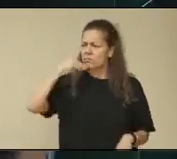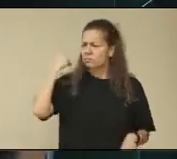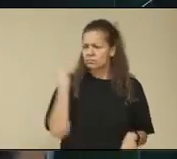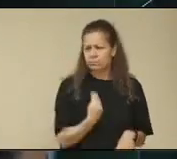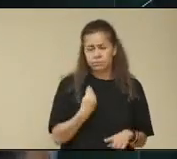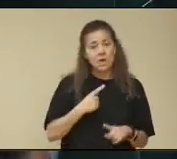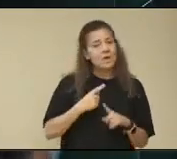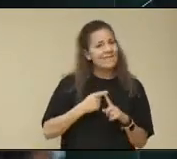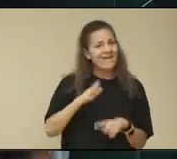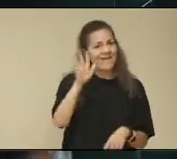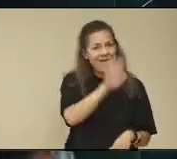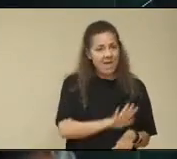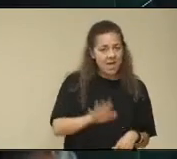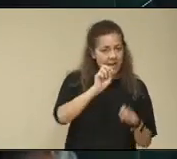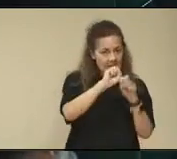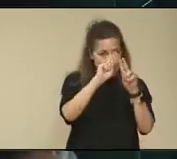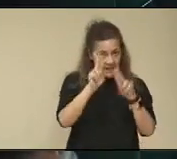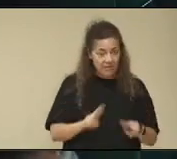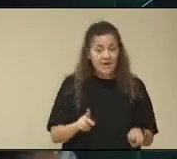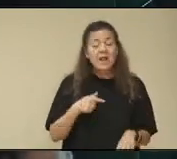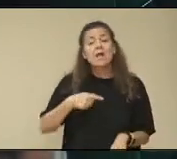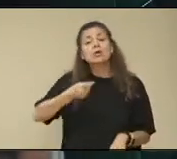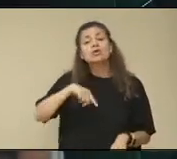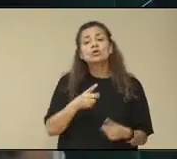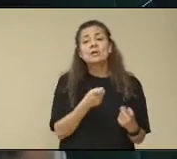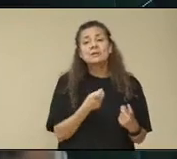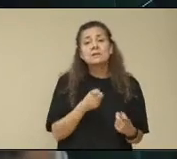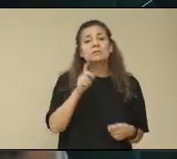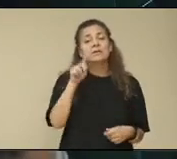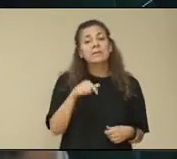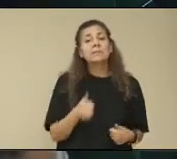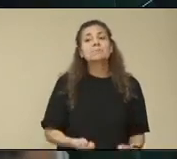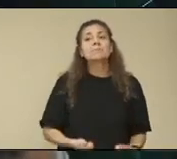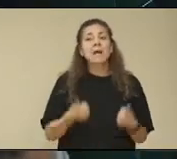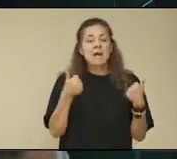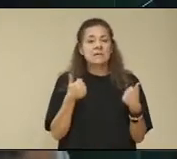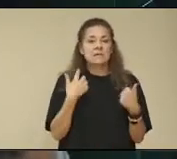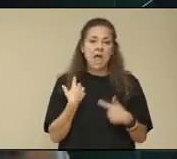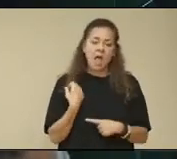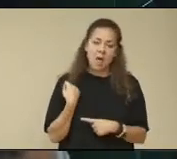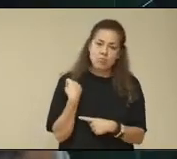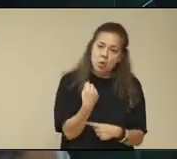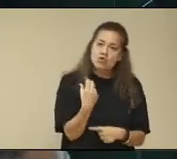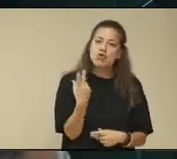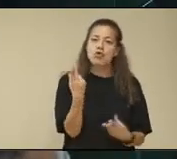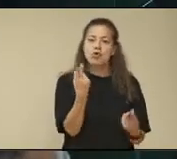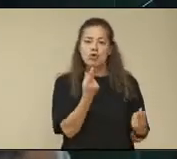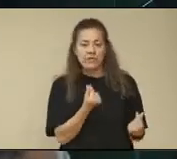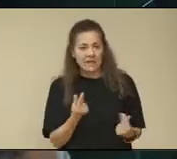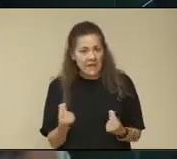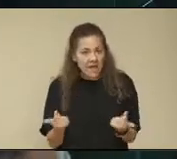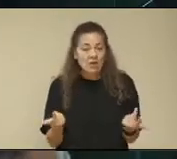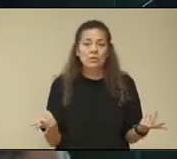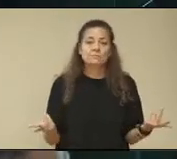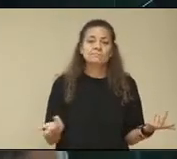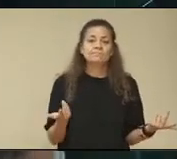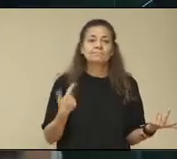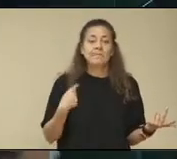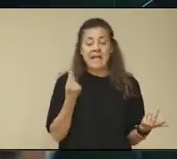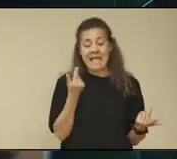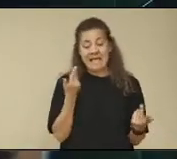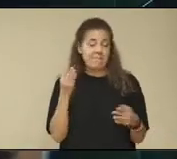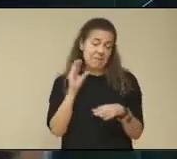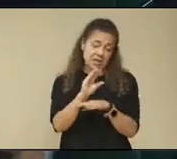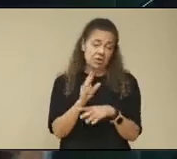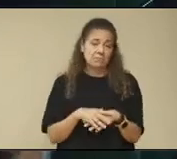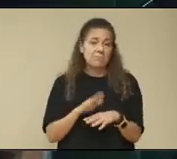internacional, y que quizá lo que necesitarían también es un poquito más de apoyo, de dinero, en fin, de inversión